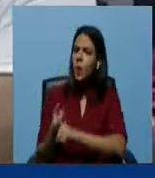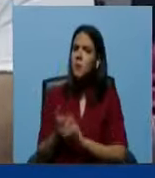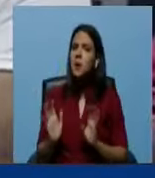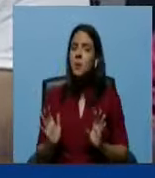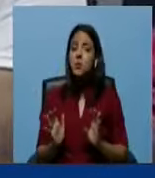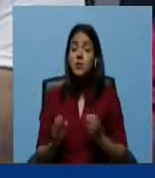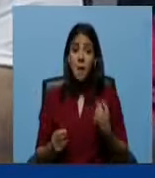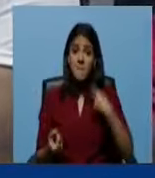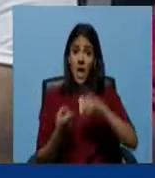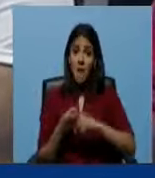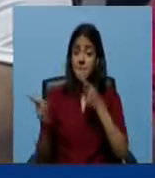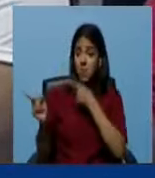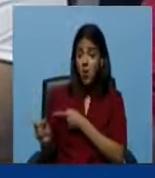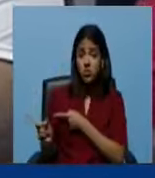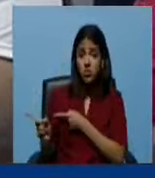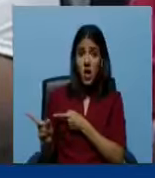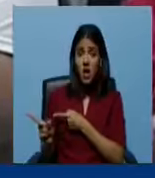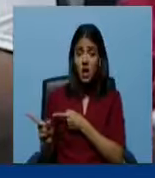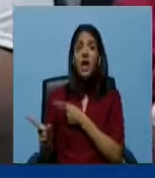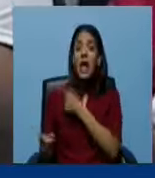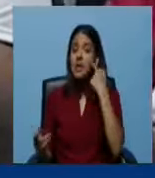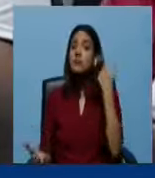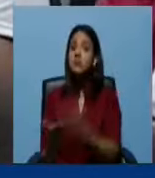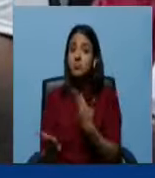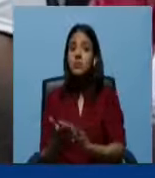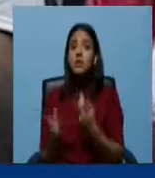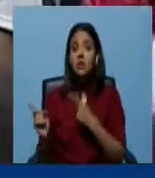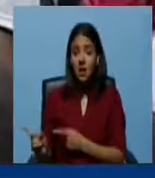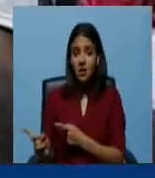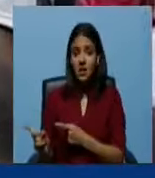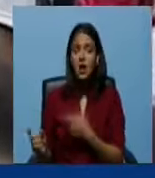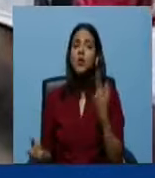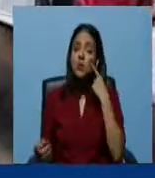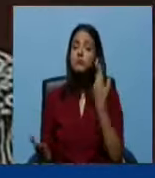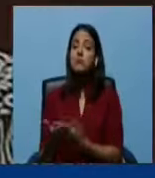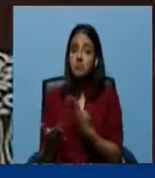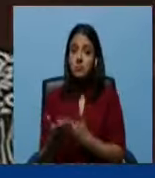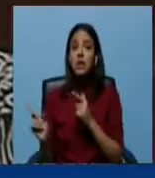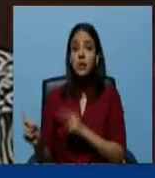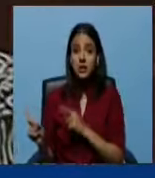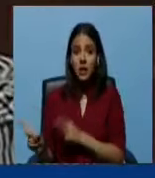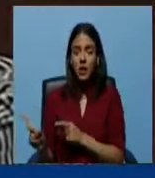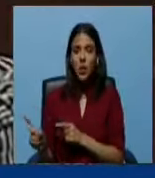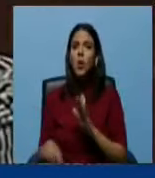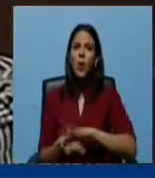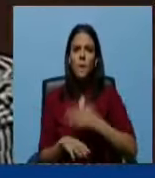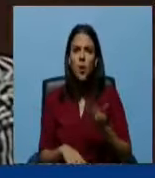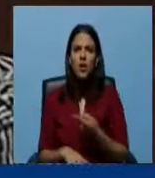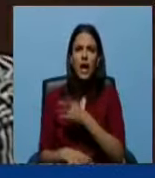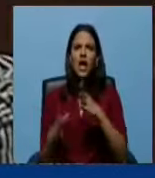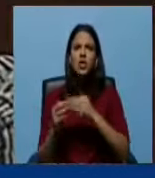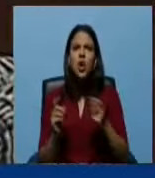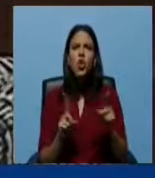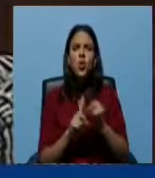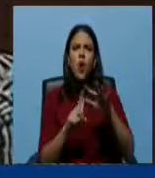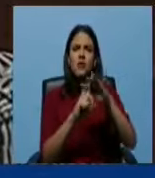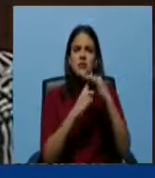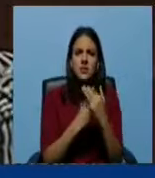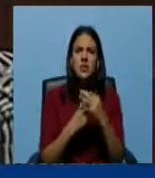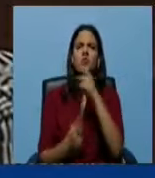Cilia, afortunadamente, es mi testigo, testiga estrella, porque estuvo en toda esa circunstancia